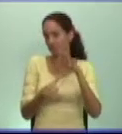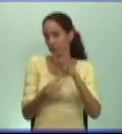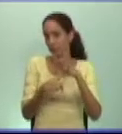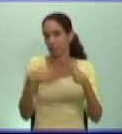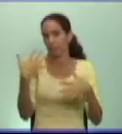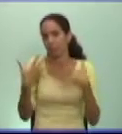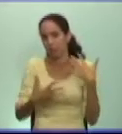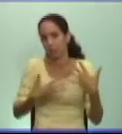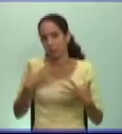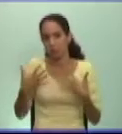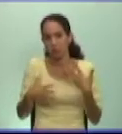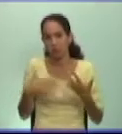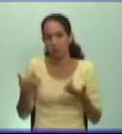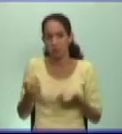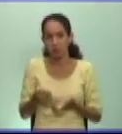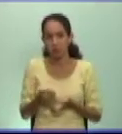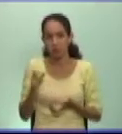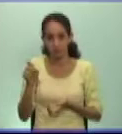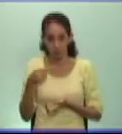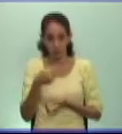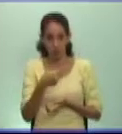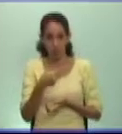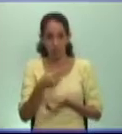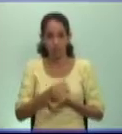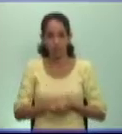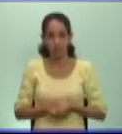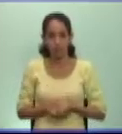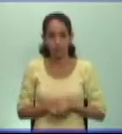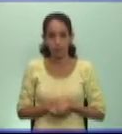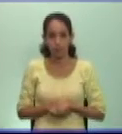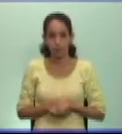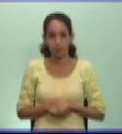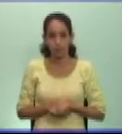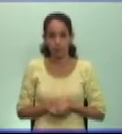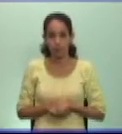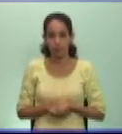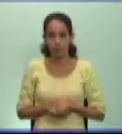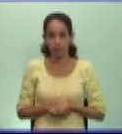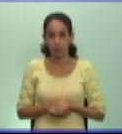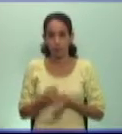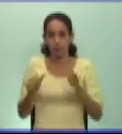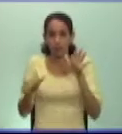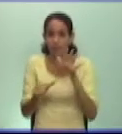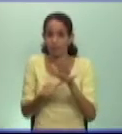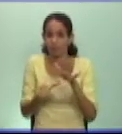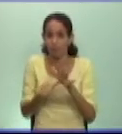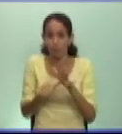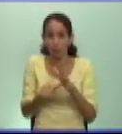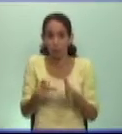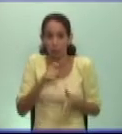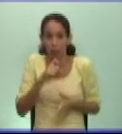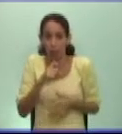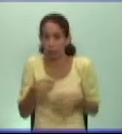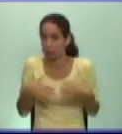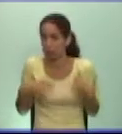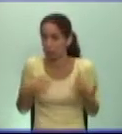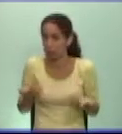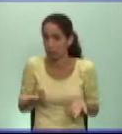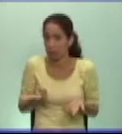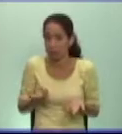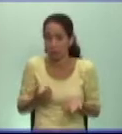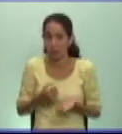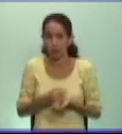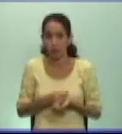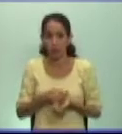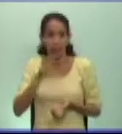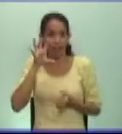da, que se conoce sobre la base del papel del presidente que se ha debilitado en todo ello. El famoso escándalo